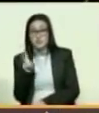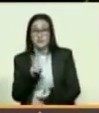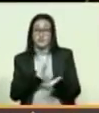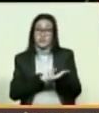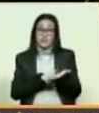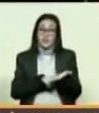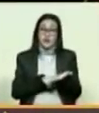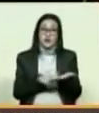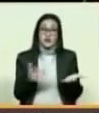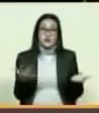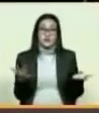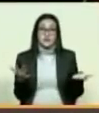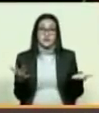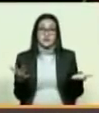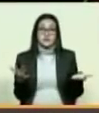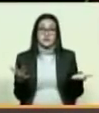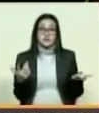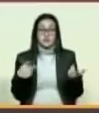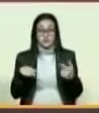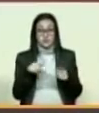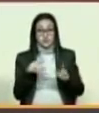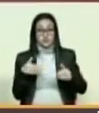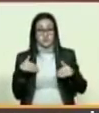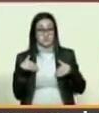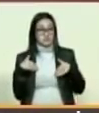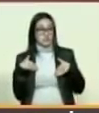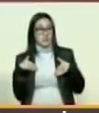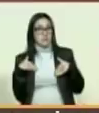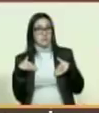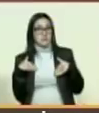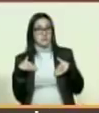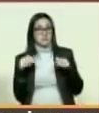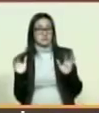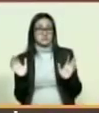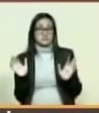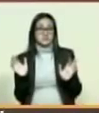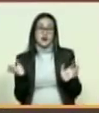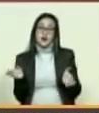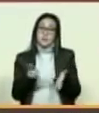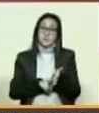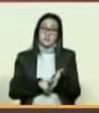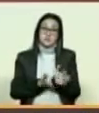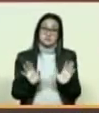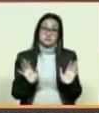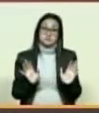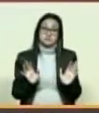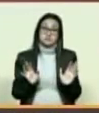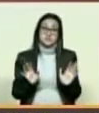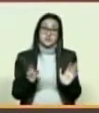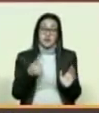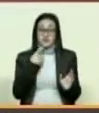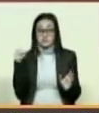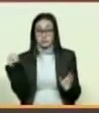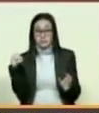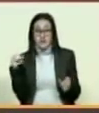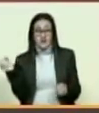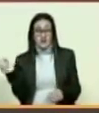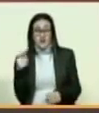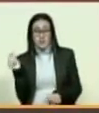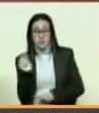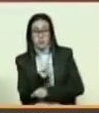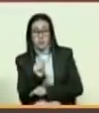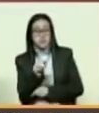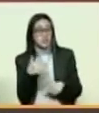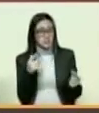entonces nosotros, a confesión de parte, relevo de prueba, deberíamos repetir se dicen sapos y culebras, se dicen barbaridades entre